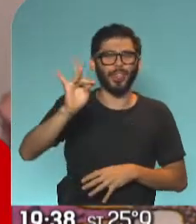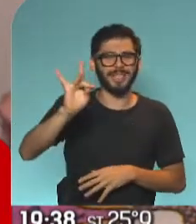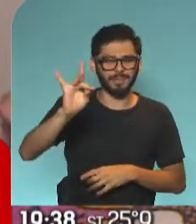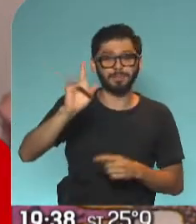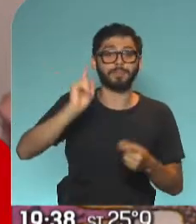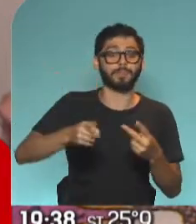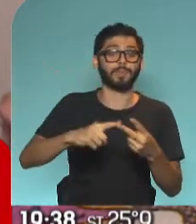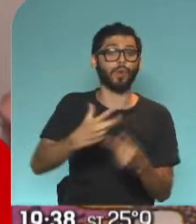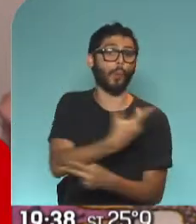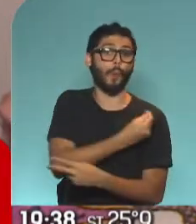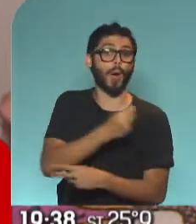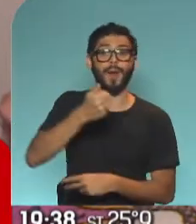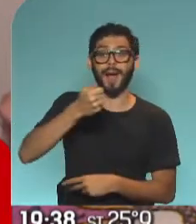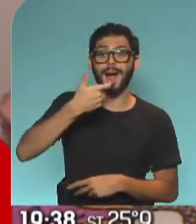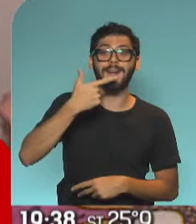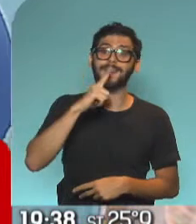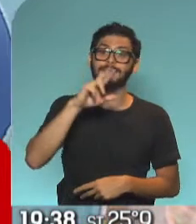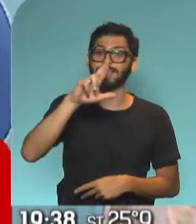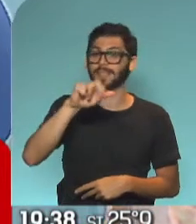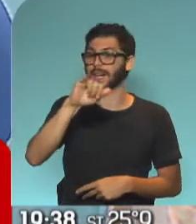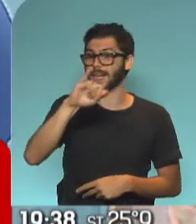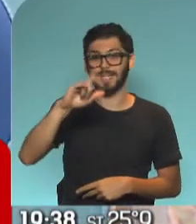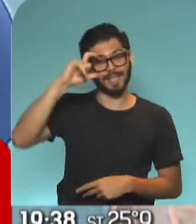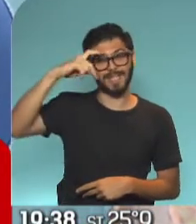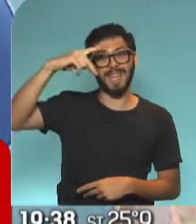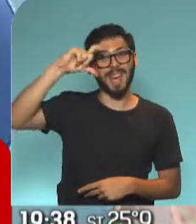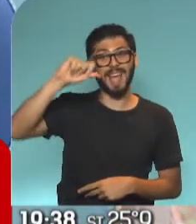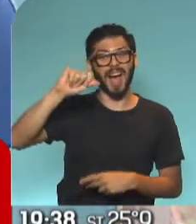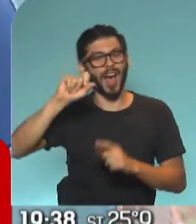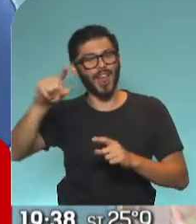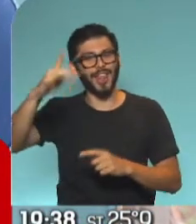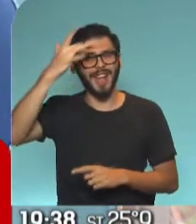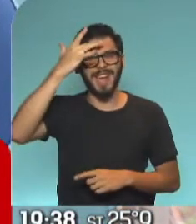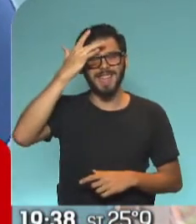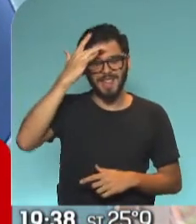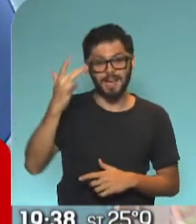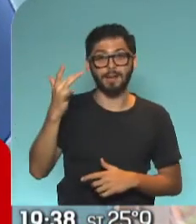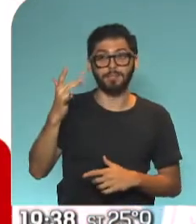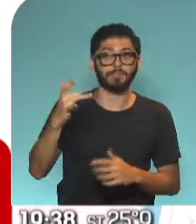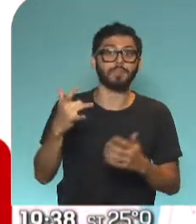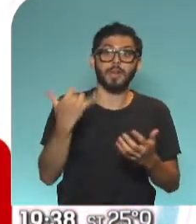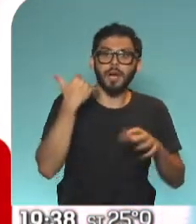la vacuna de AstraZeneca, que es la que ha llegado de India y que varios